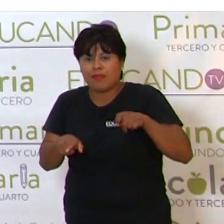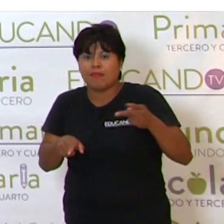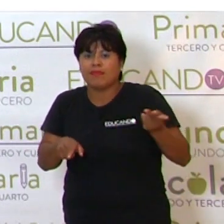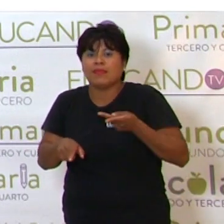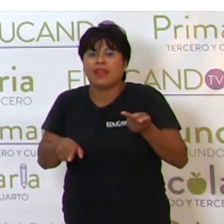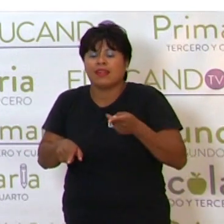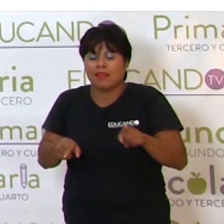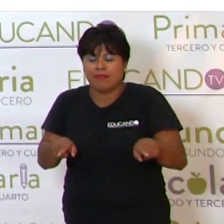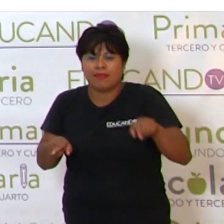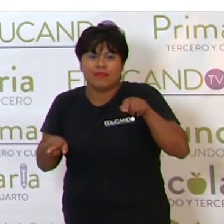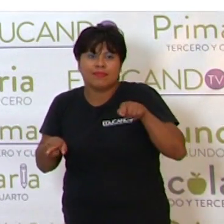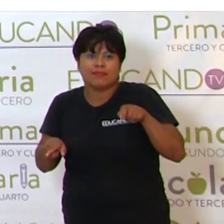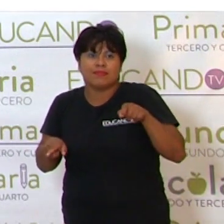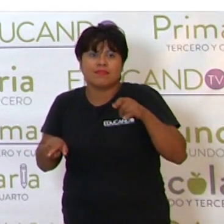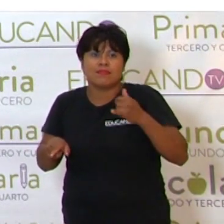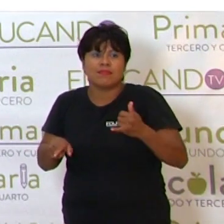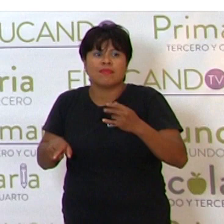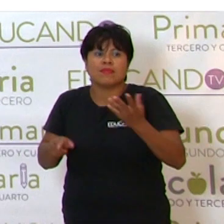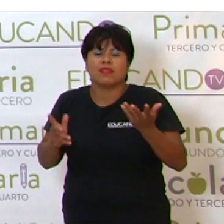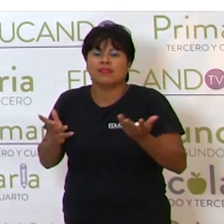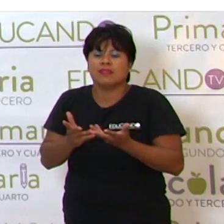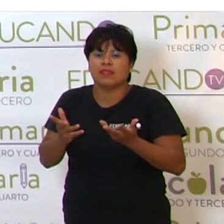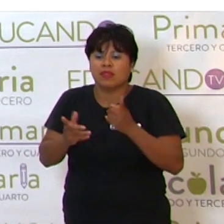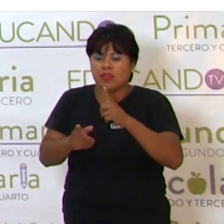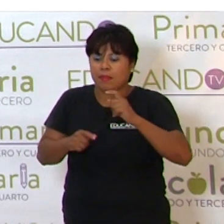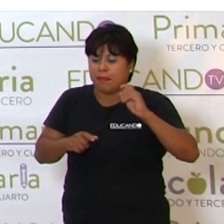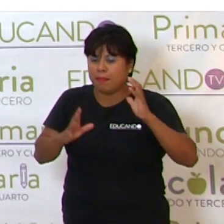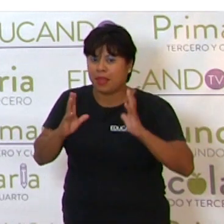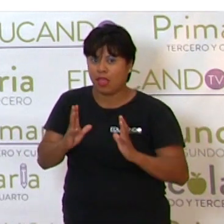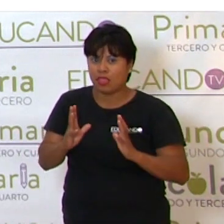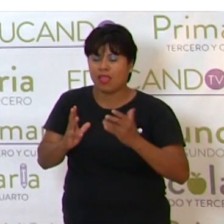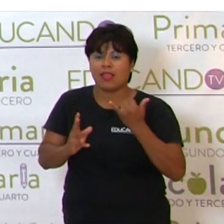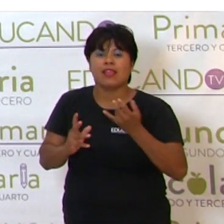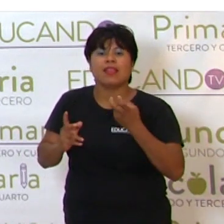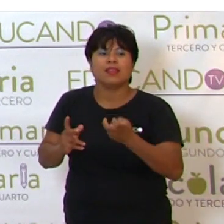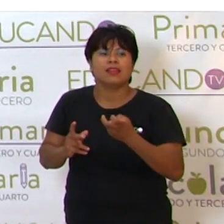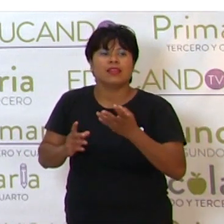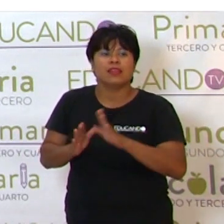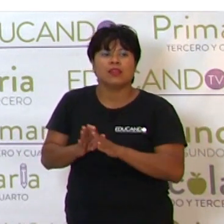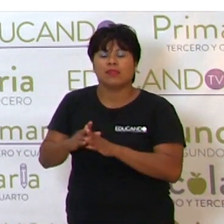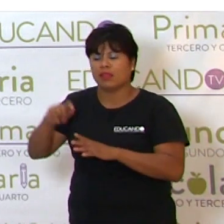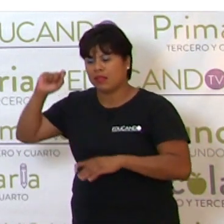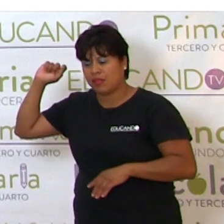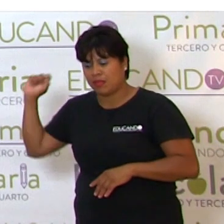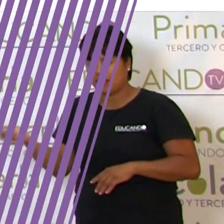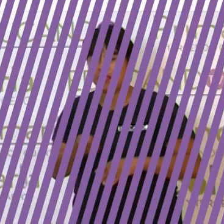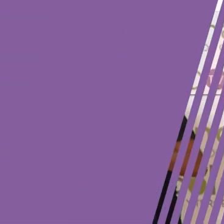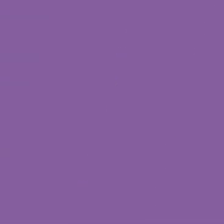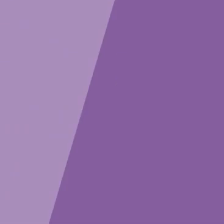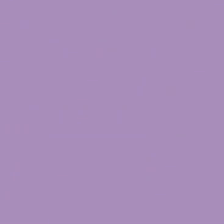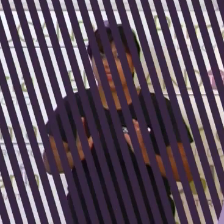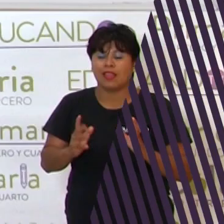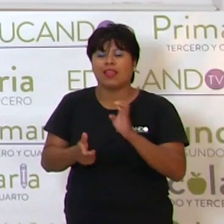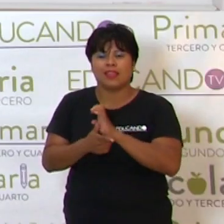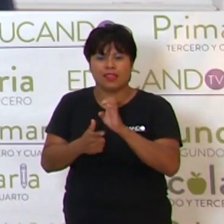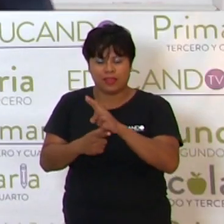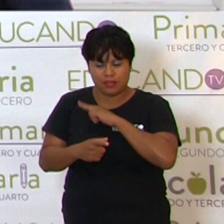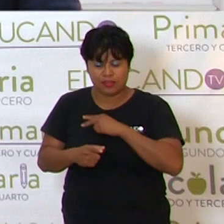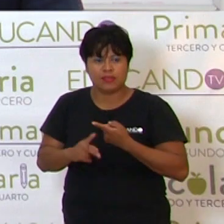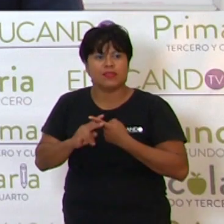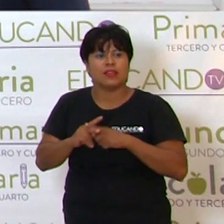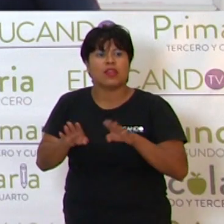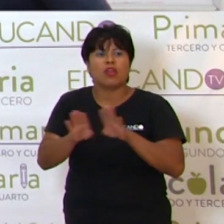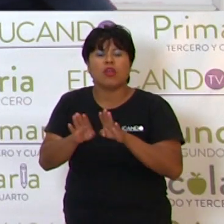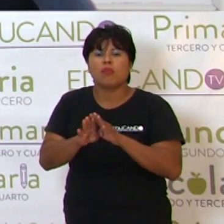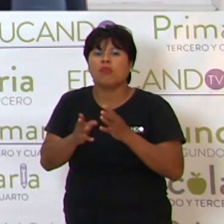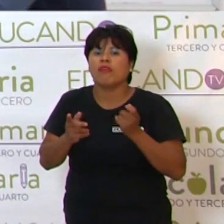brazos, está sosteniendo una pelota y está a punto de tirar la pelota. Entonces vamos a imitar